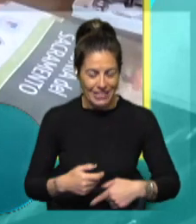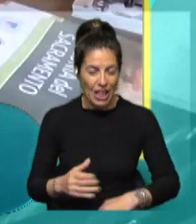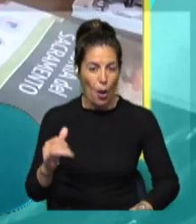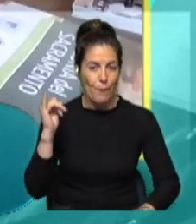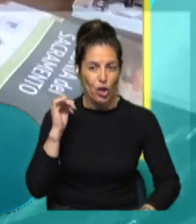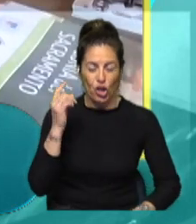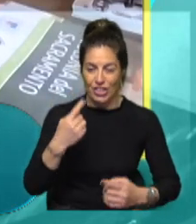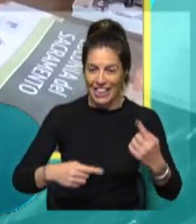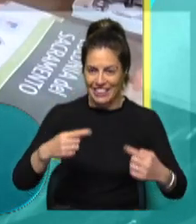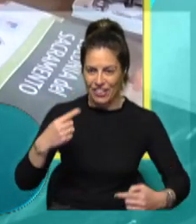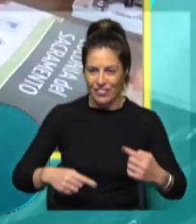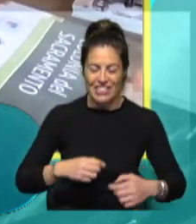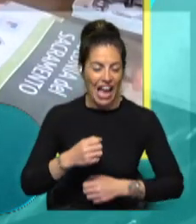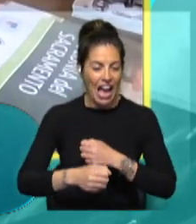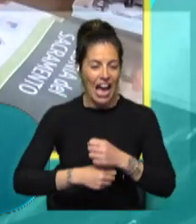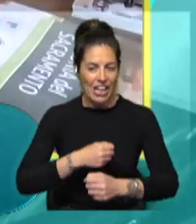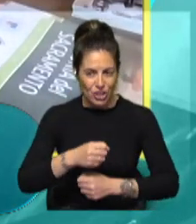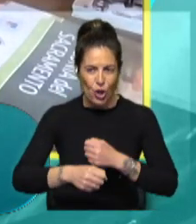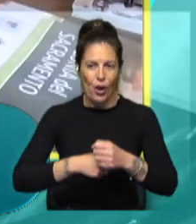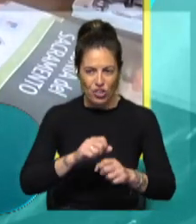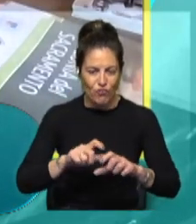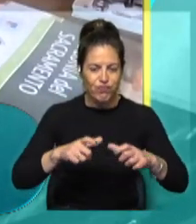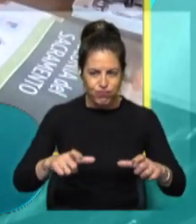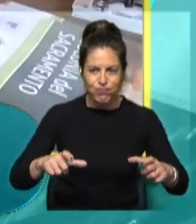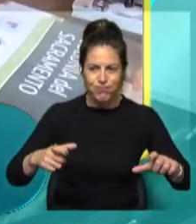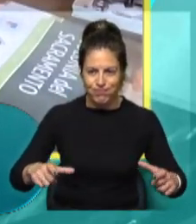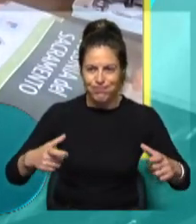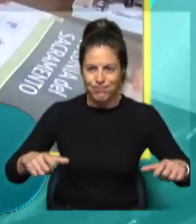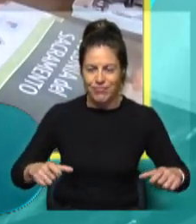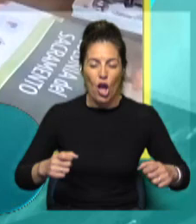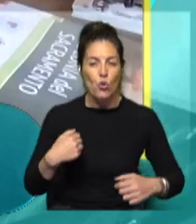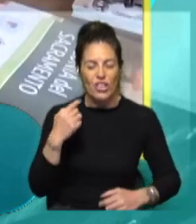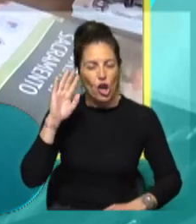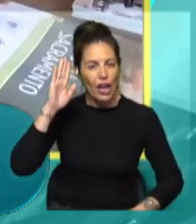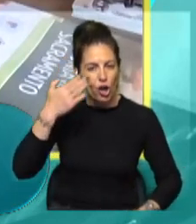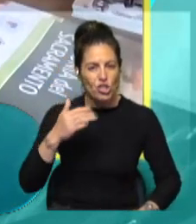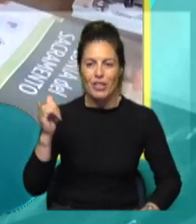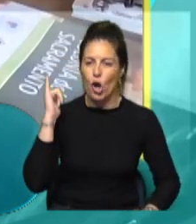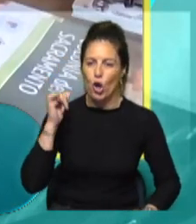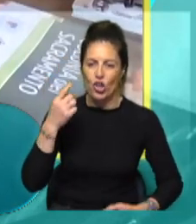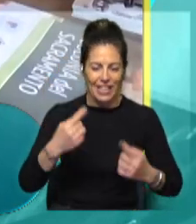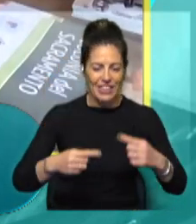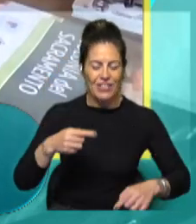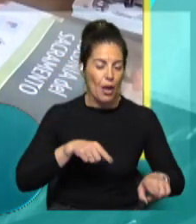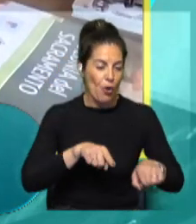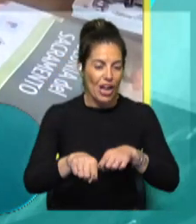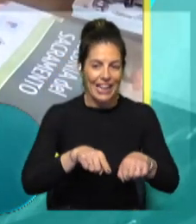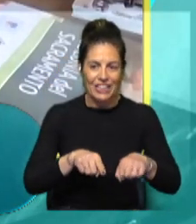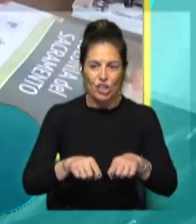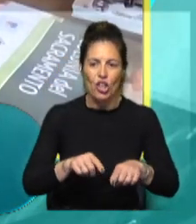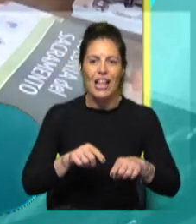que año a año es increíble lo que va creciendo, nuestro reconocimiento a Colonia Diversa por la gestión de la marcha, que